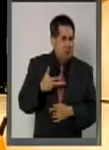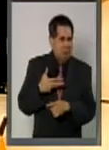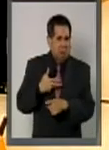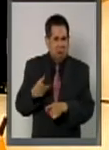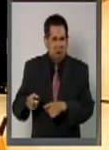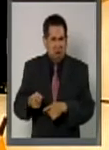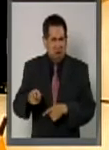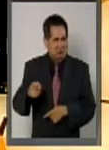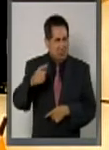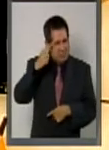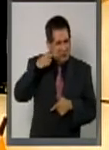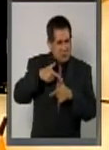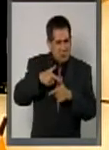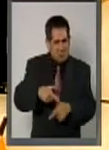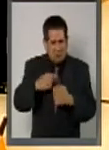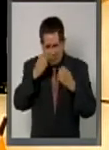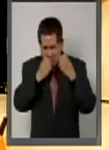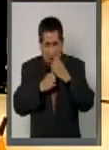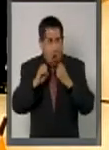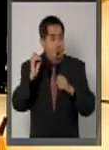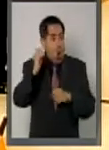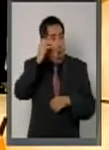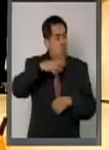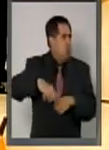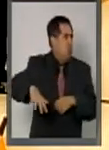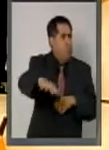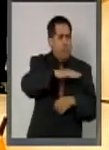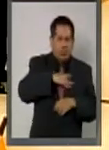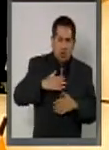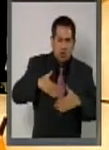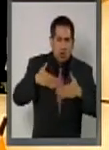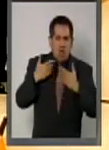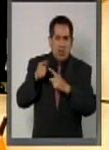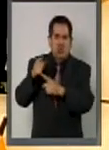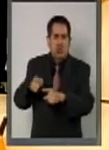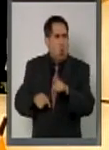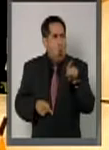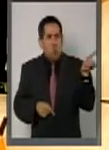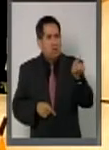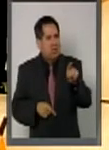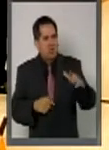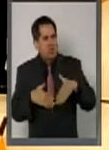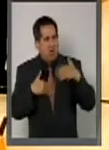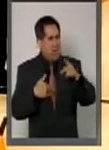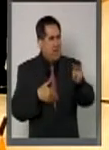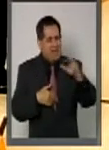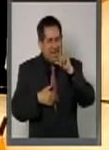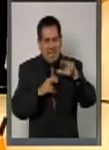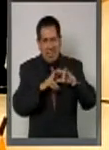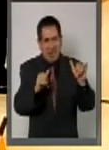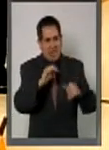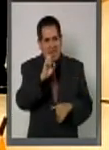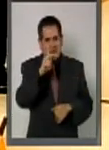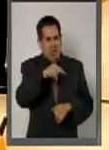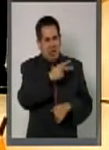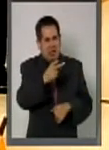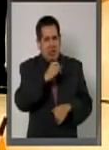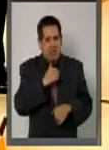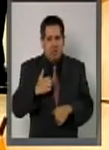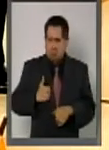un enorme seguimiento en la opinión pública que usted ni Peña tienen. De manera que yo me